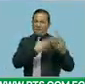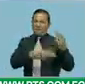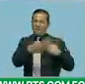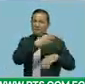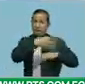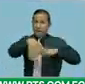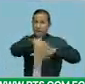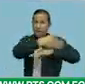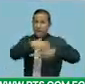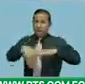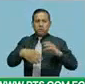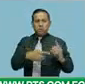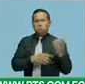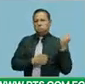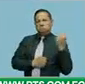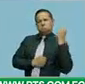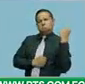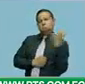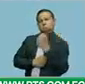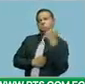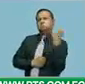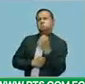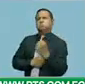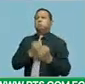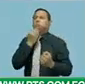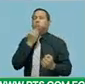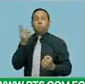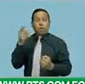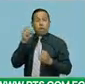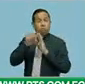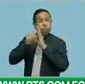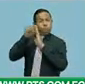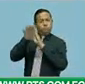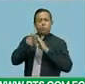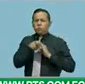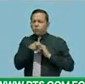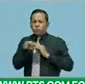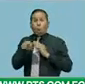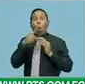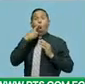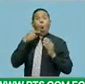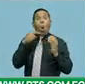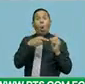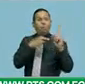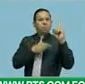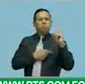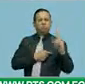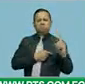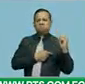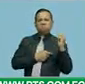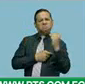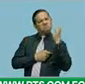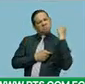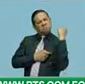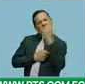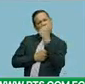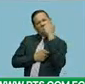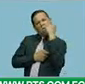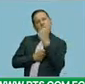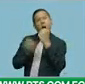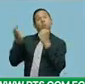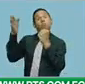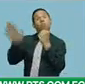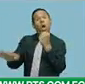Videos viralizados en redes reflejan la agresividad del sujeto que luego del ataque criminal desaparece en medio